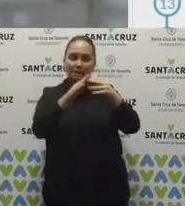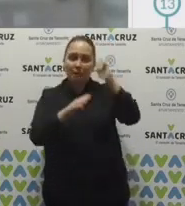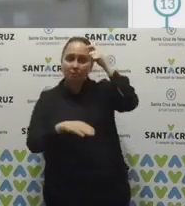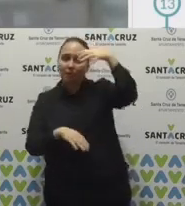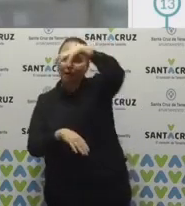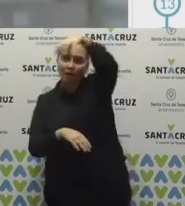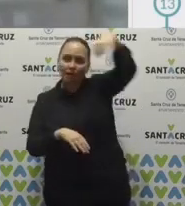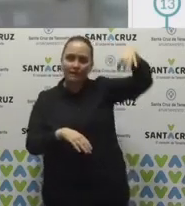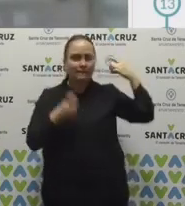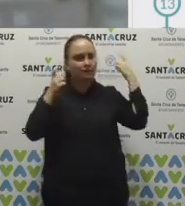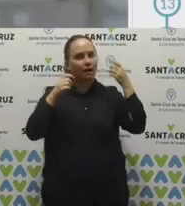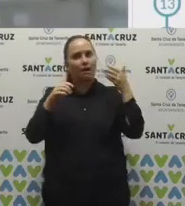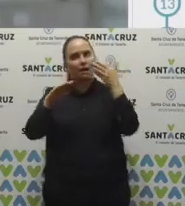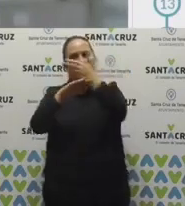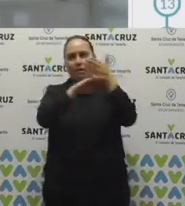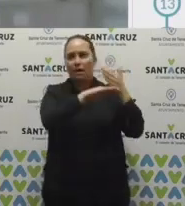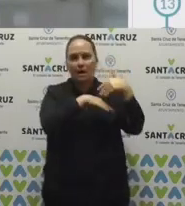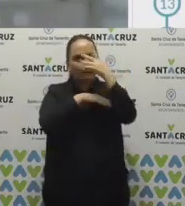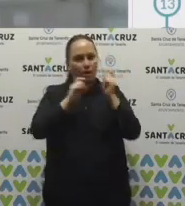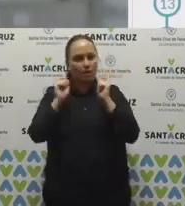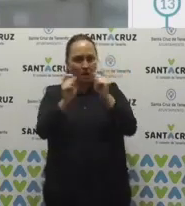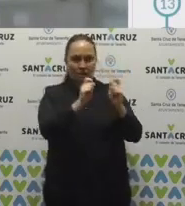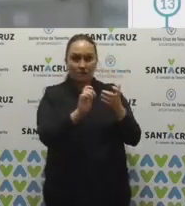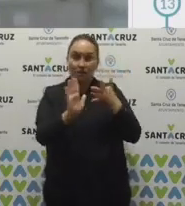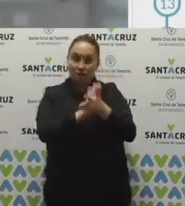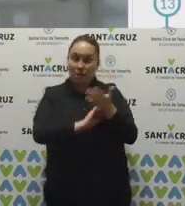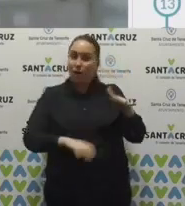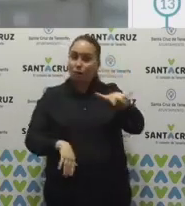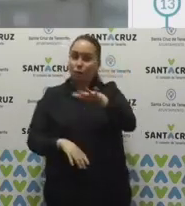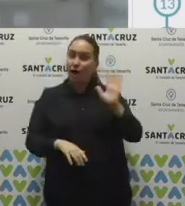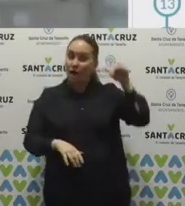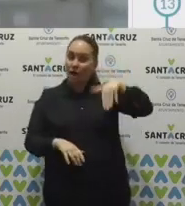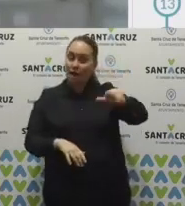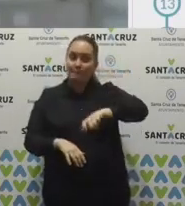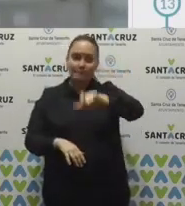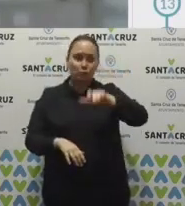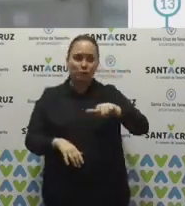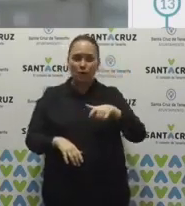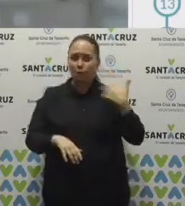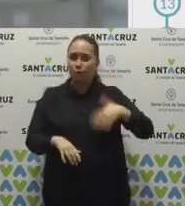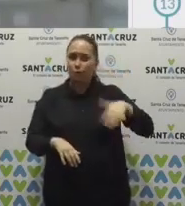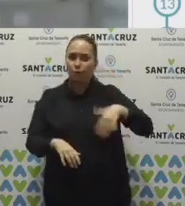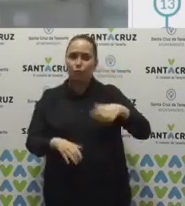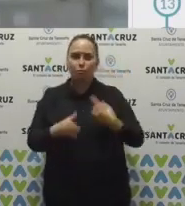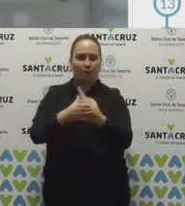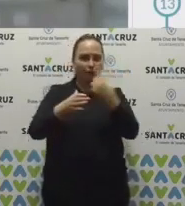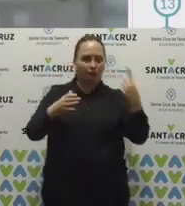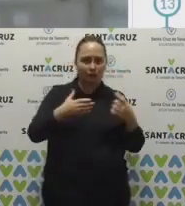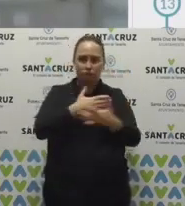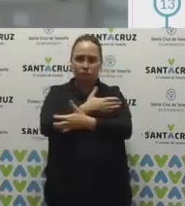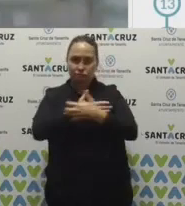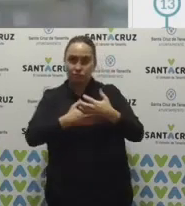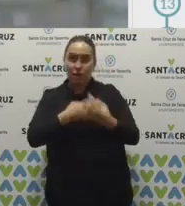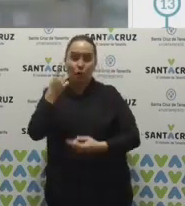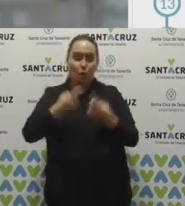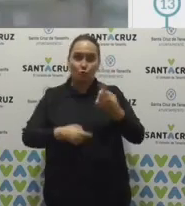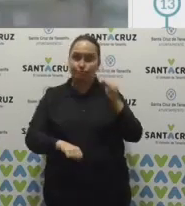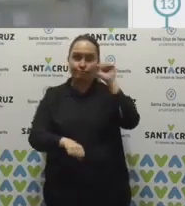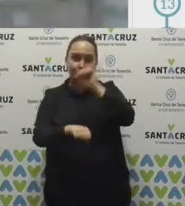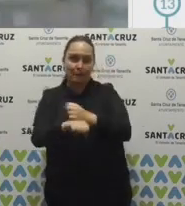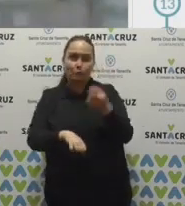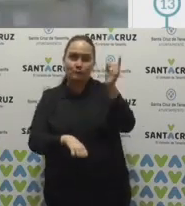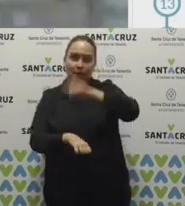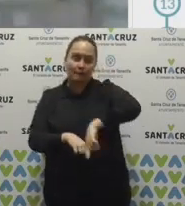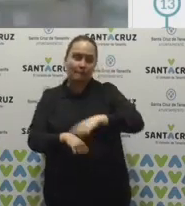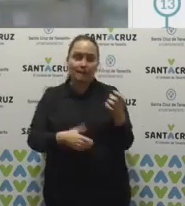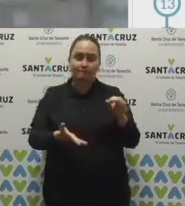vecinas de exclusión social a los que se suman que se han quedado parados que no están registrados con la asistenta social y residen en